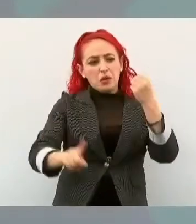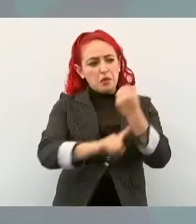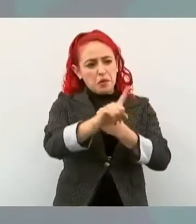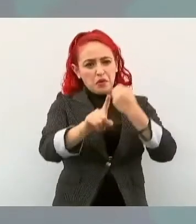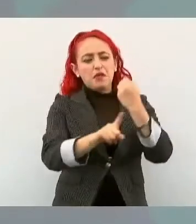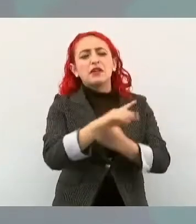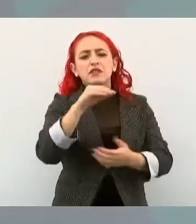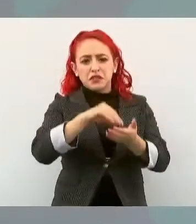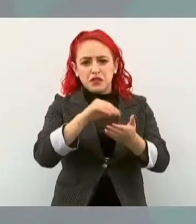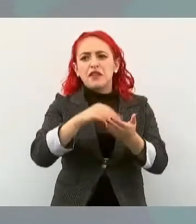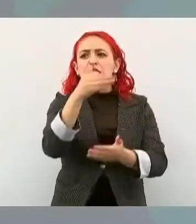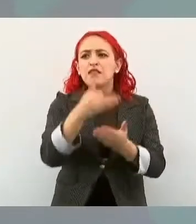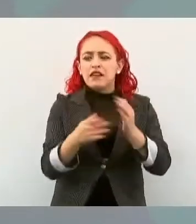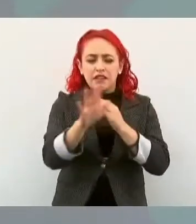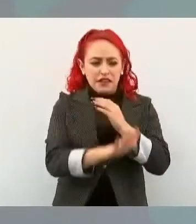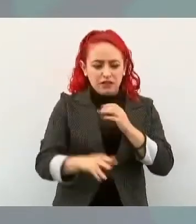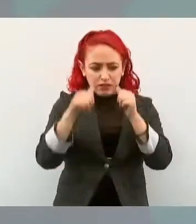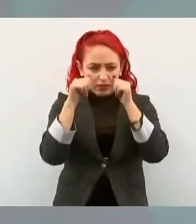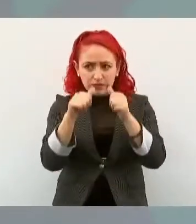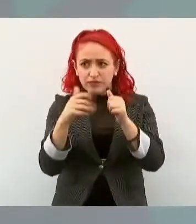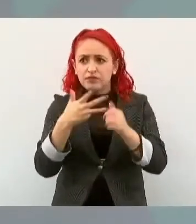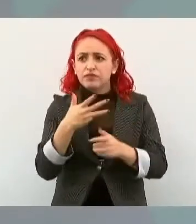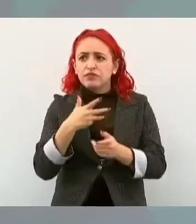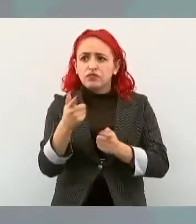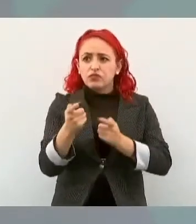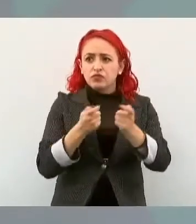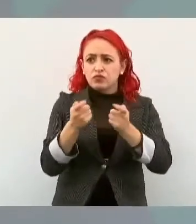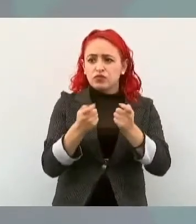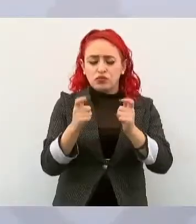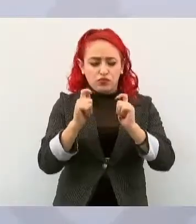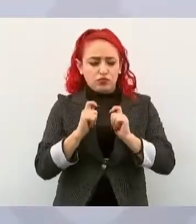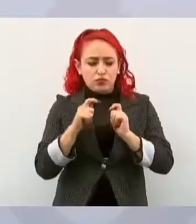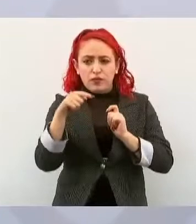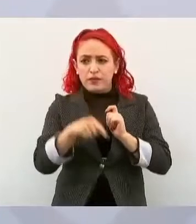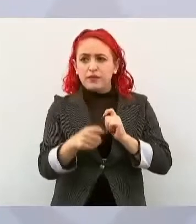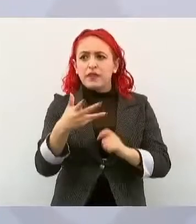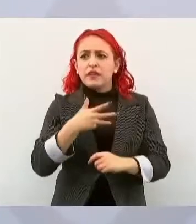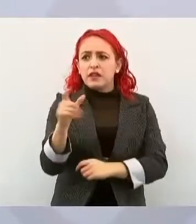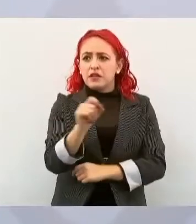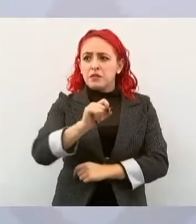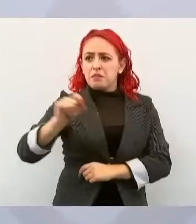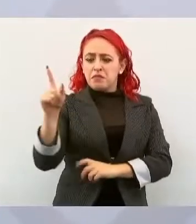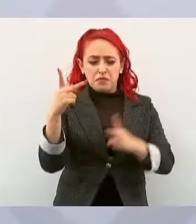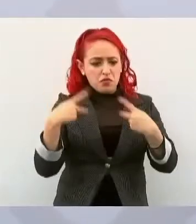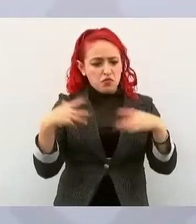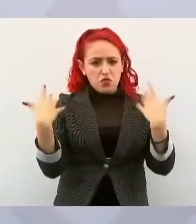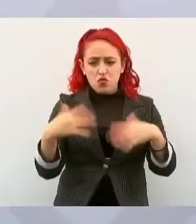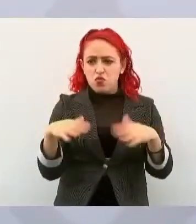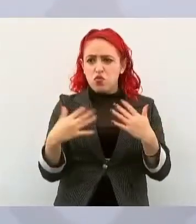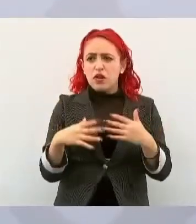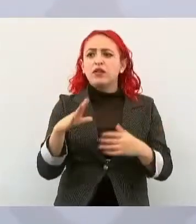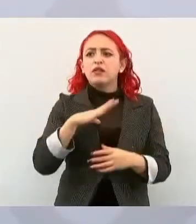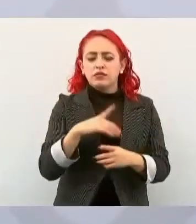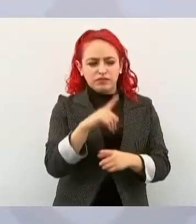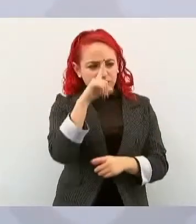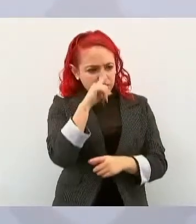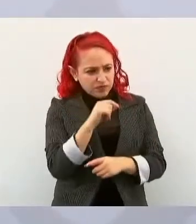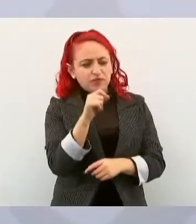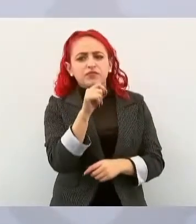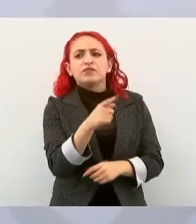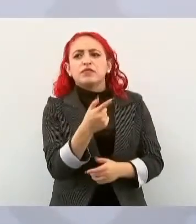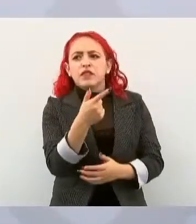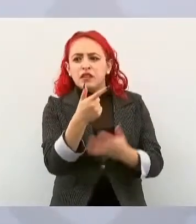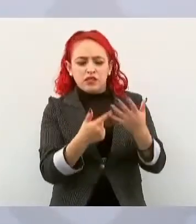que todavía tenemos los que conducimos este cargo, tener especialistas. Hay fallos, por lo tanto,